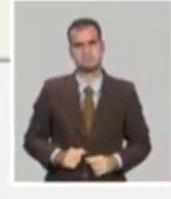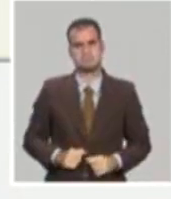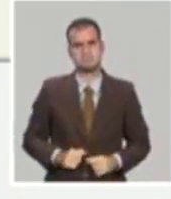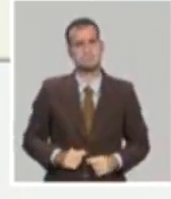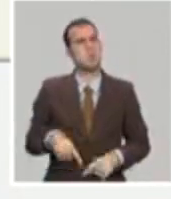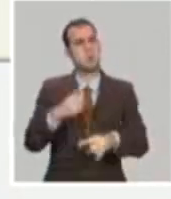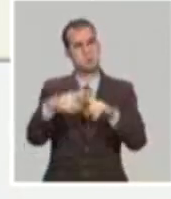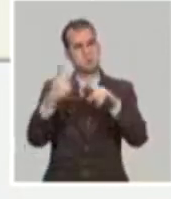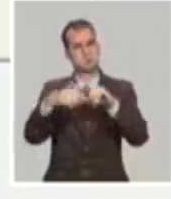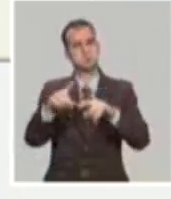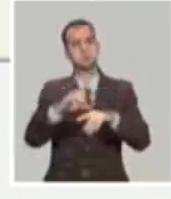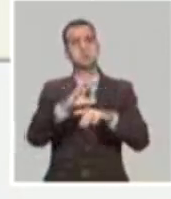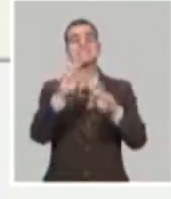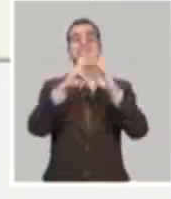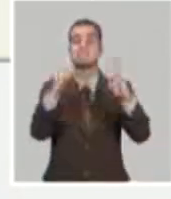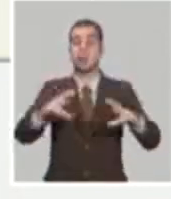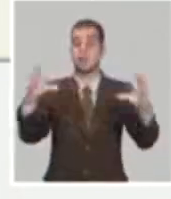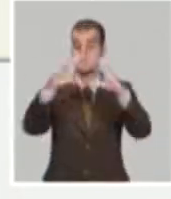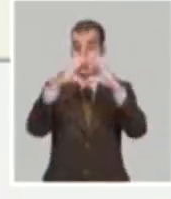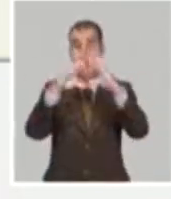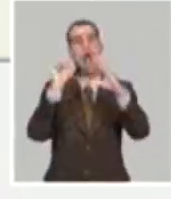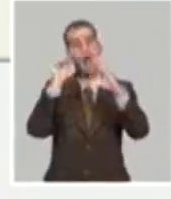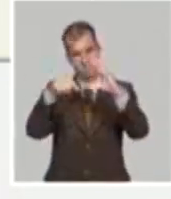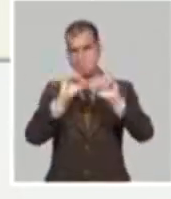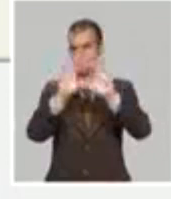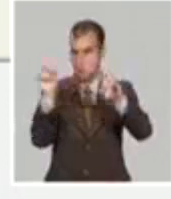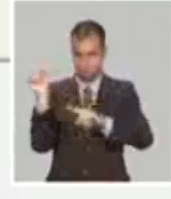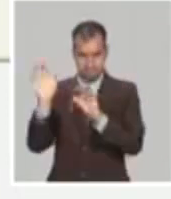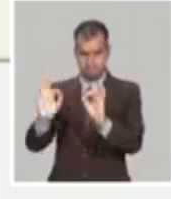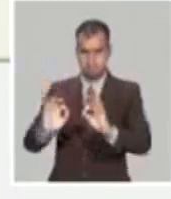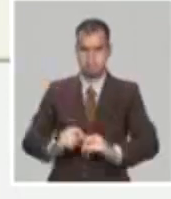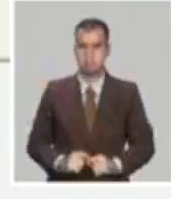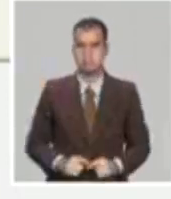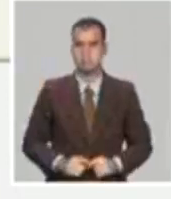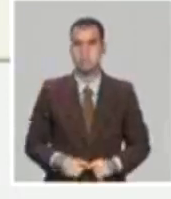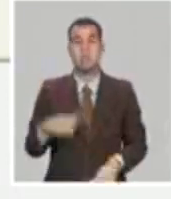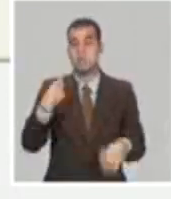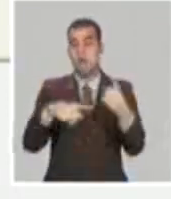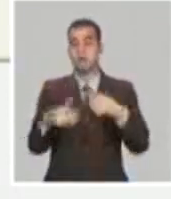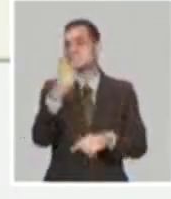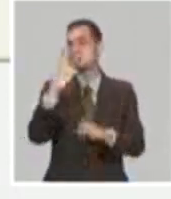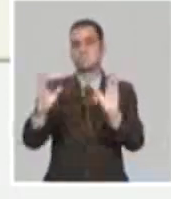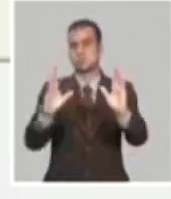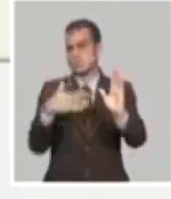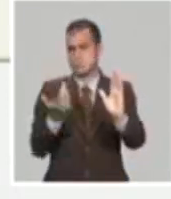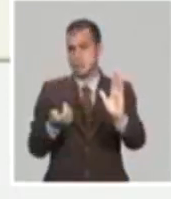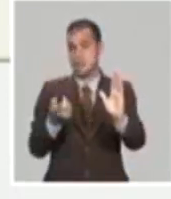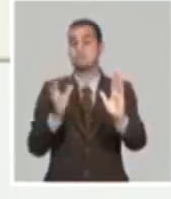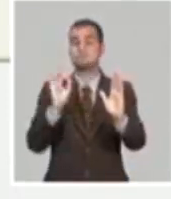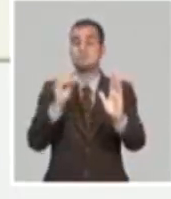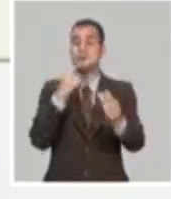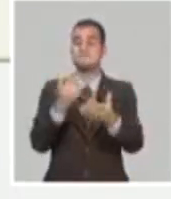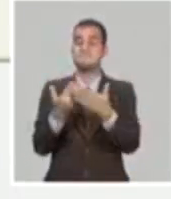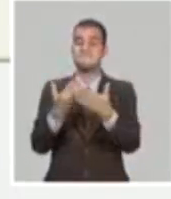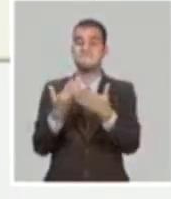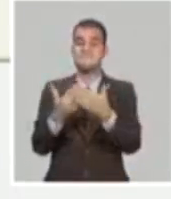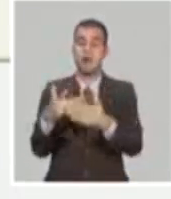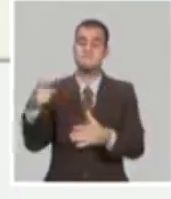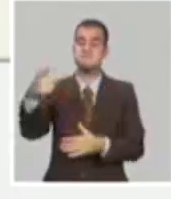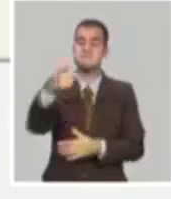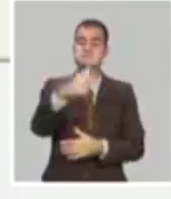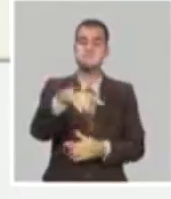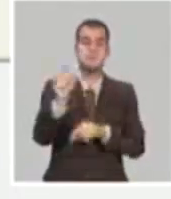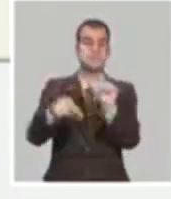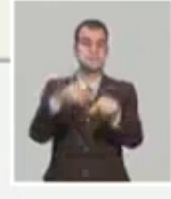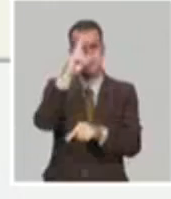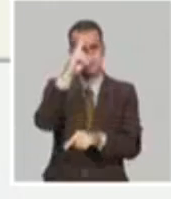estaba poniendo. La intervención, vamos a una segunda etapa de la intervención de los trabajadores de la salud, y de